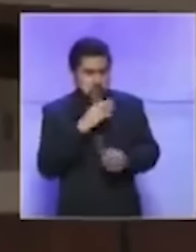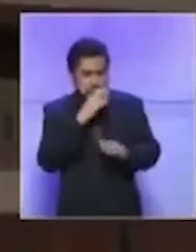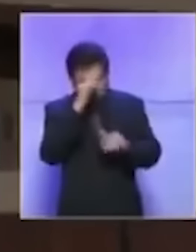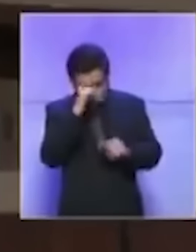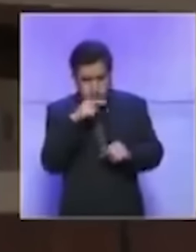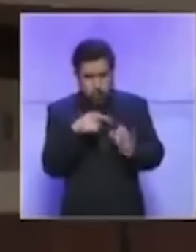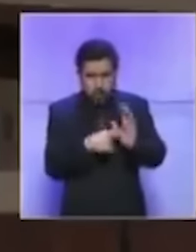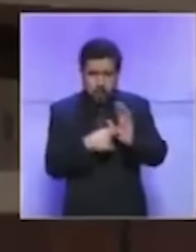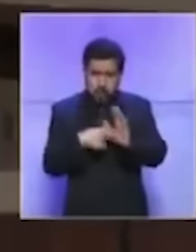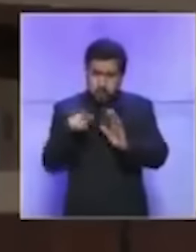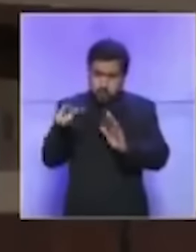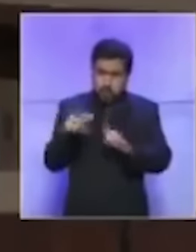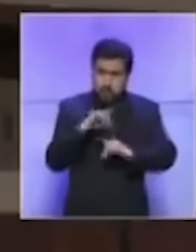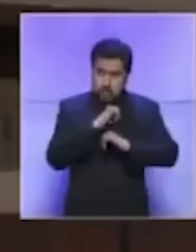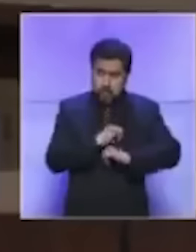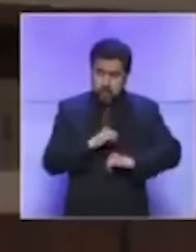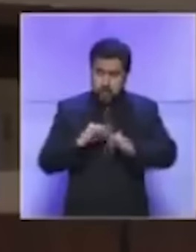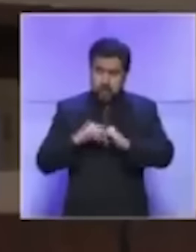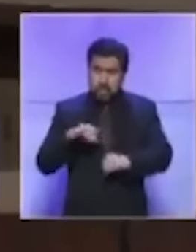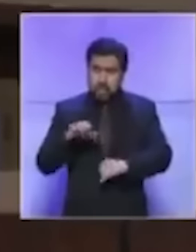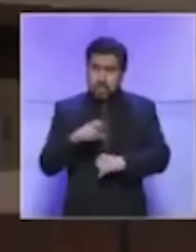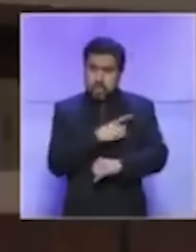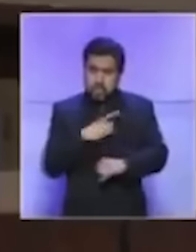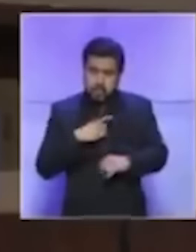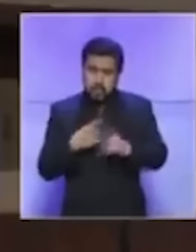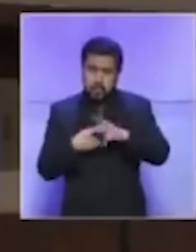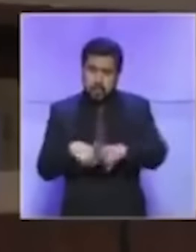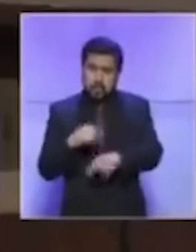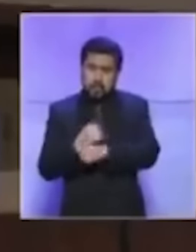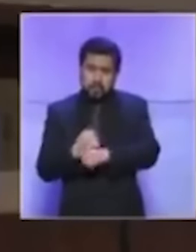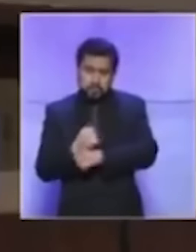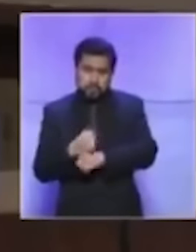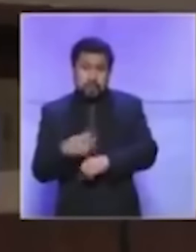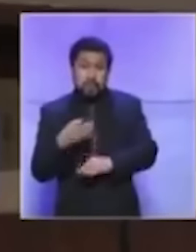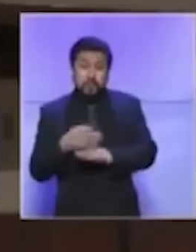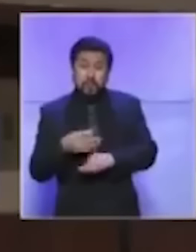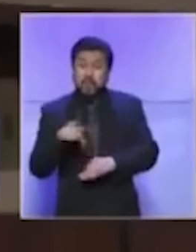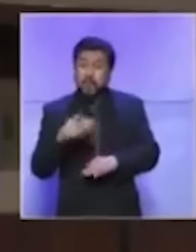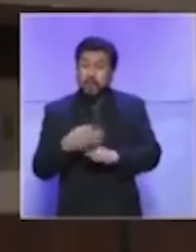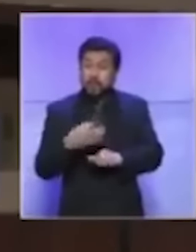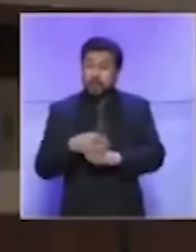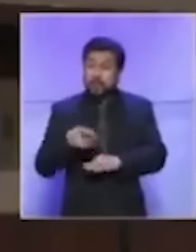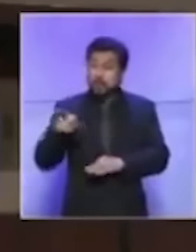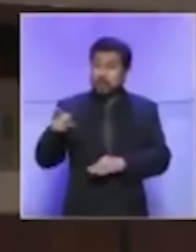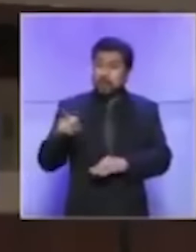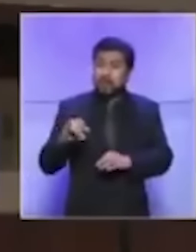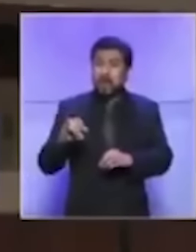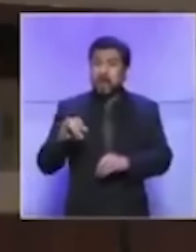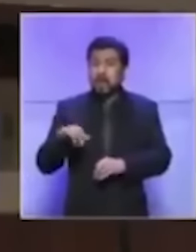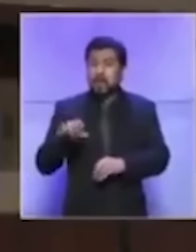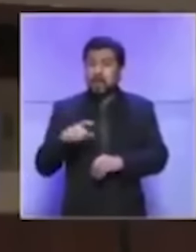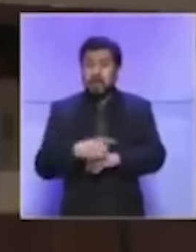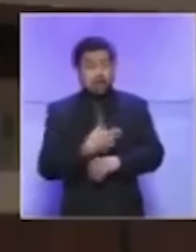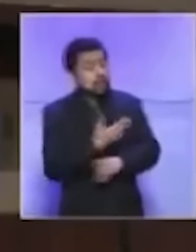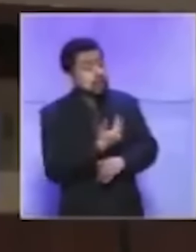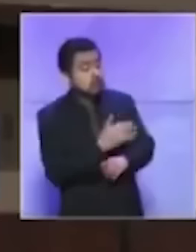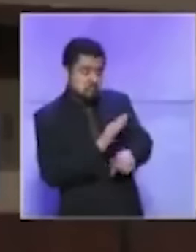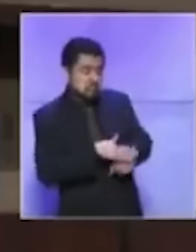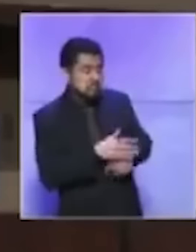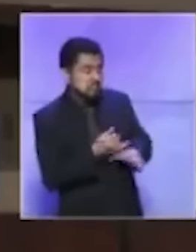responsable inicie una investigación. En ese sentido, me parece que exigirle una argumentación sólida a quien